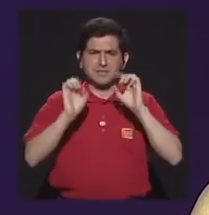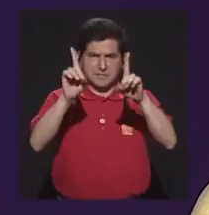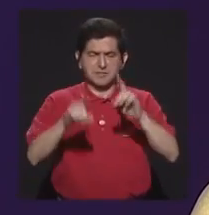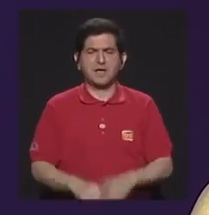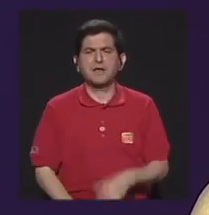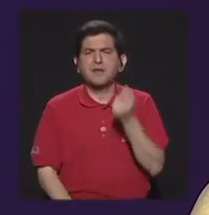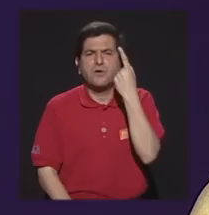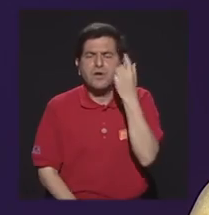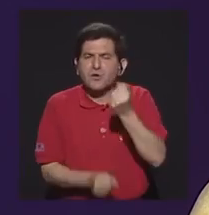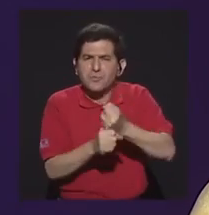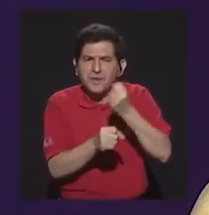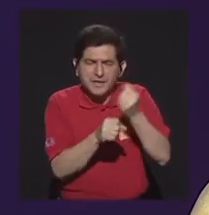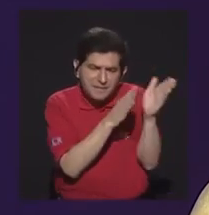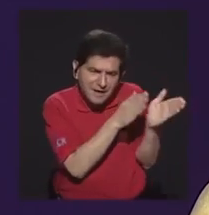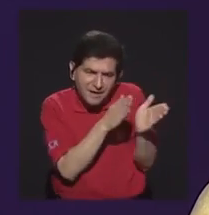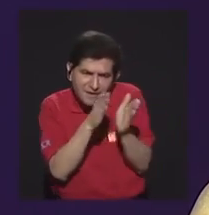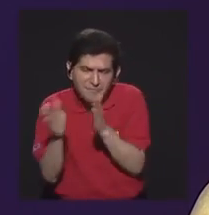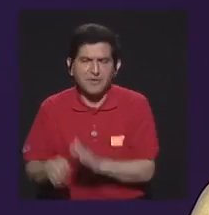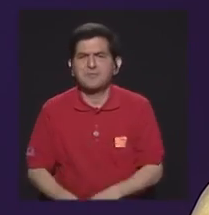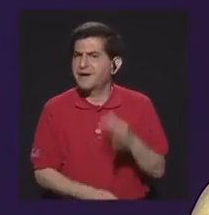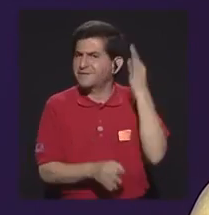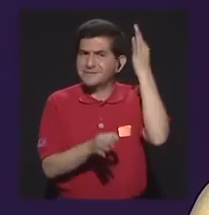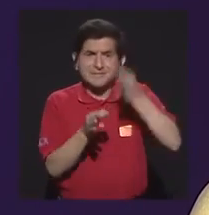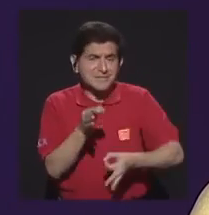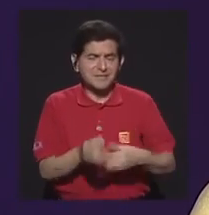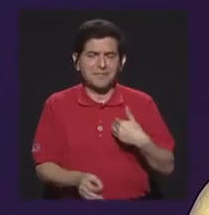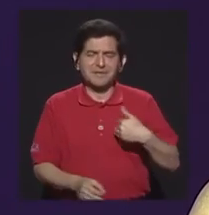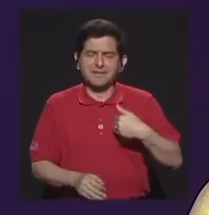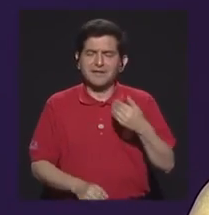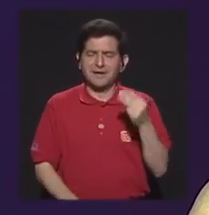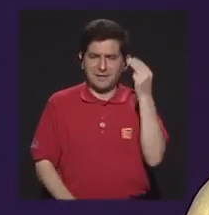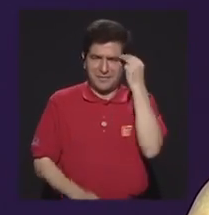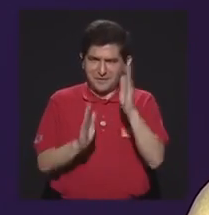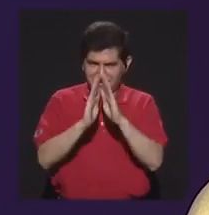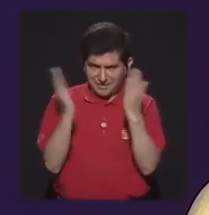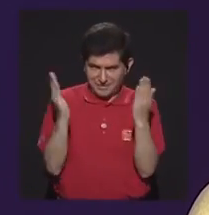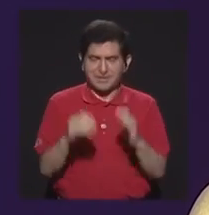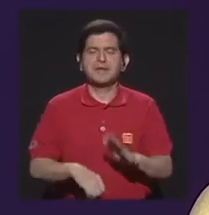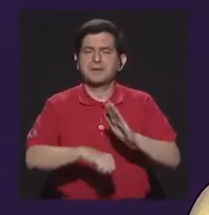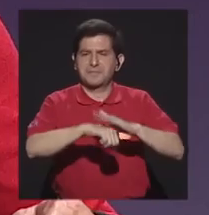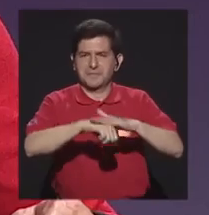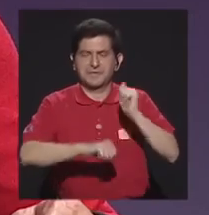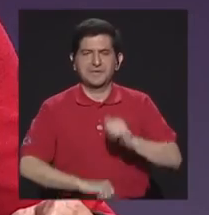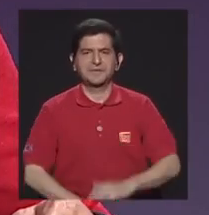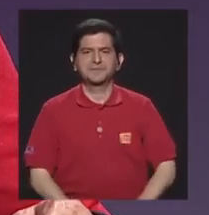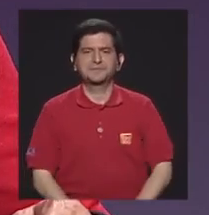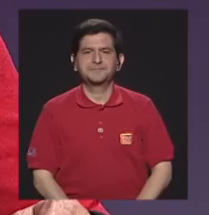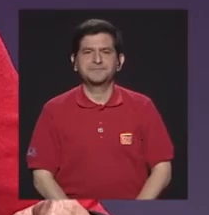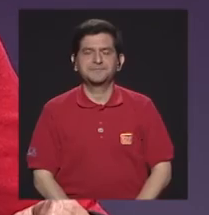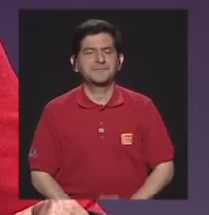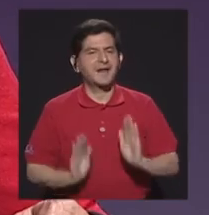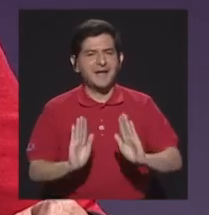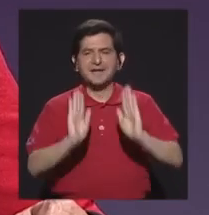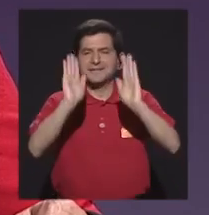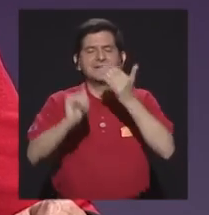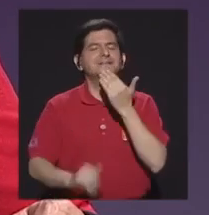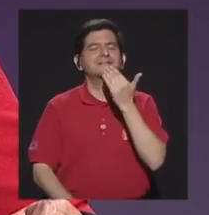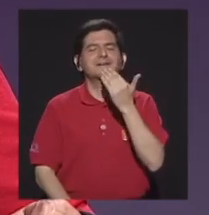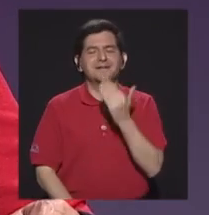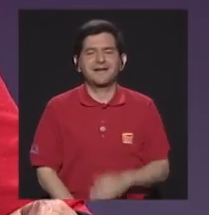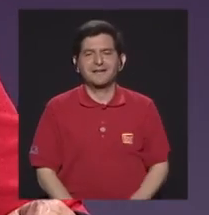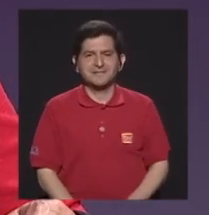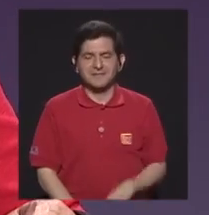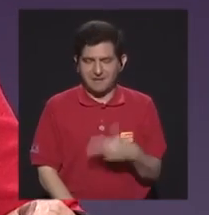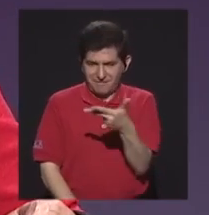que entiendan el trabajo de formación. Es simple, es solamente tener esa apertura. Entonces, que se permitan hacer eso. Excelente, mil gracias a